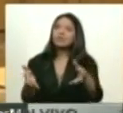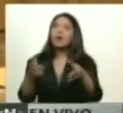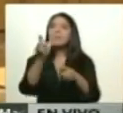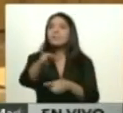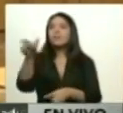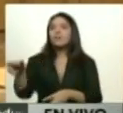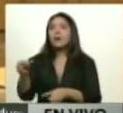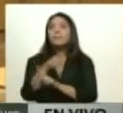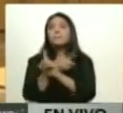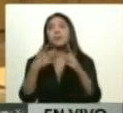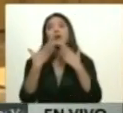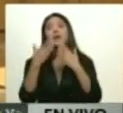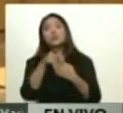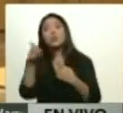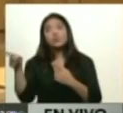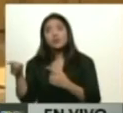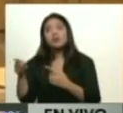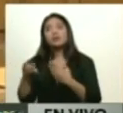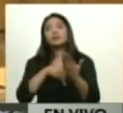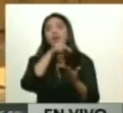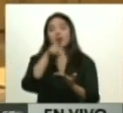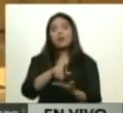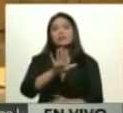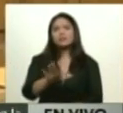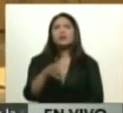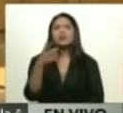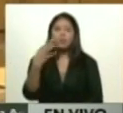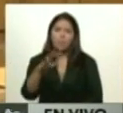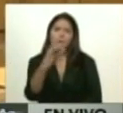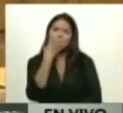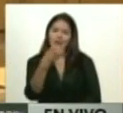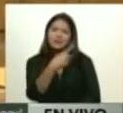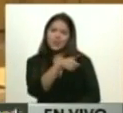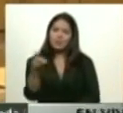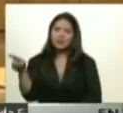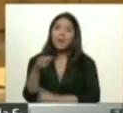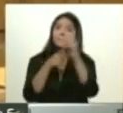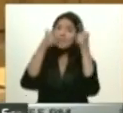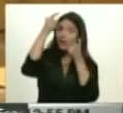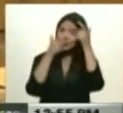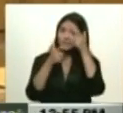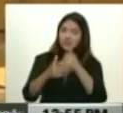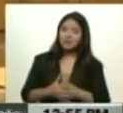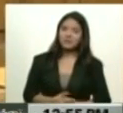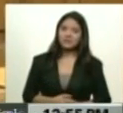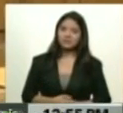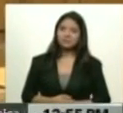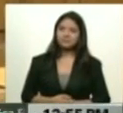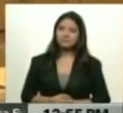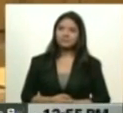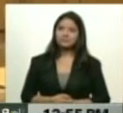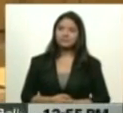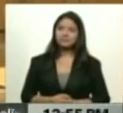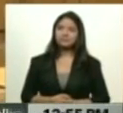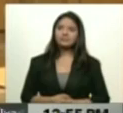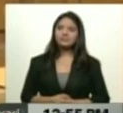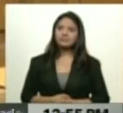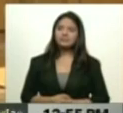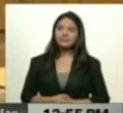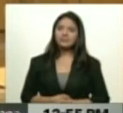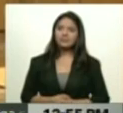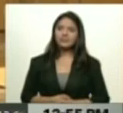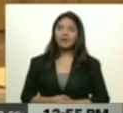Y gracias a ellos llegaron aquí, es lógico que griten. Pero más aún, Hugo Rafael Chávez Frías se atrevió a darle